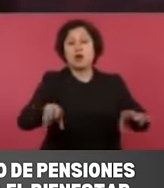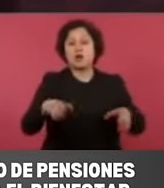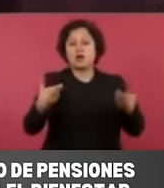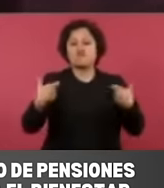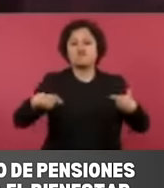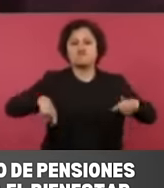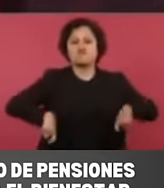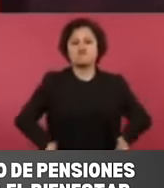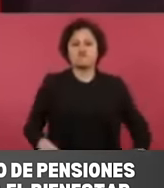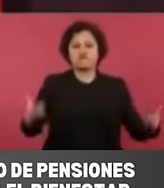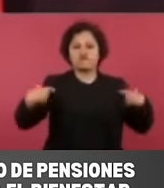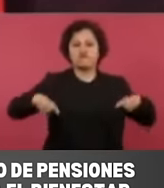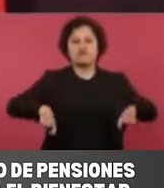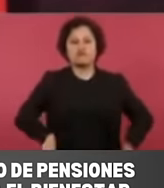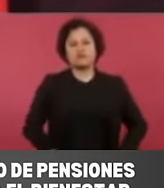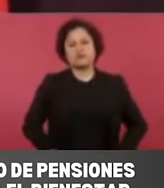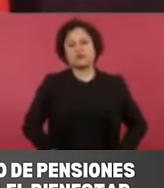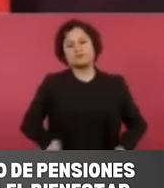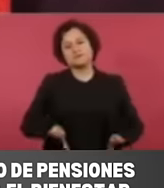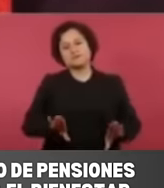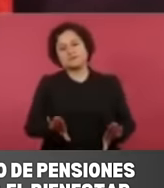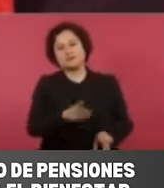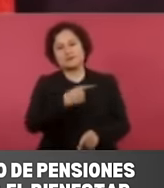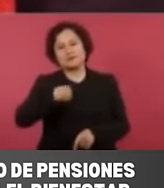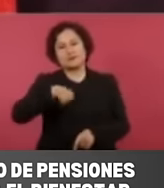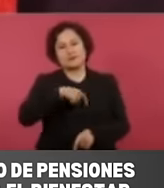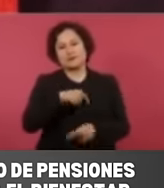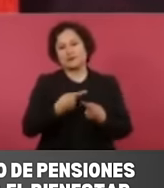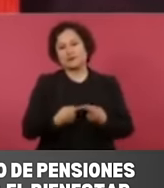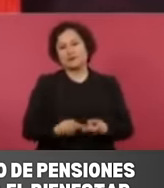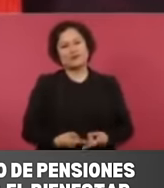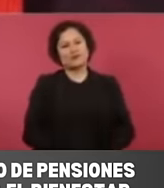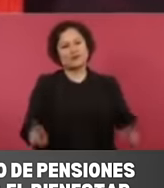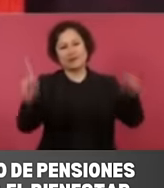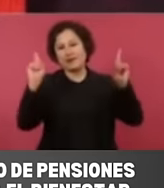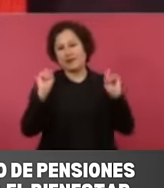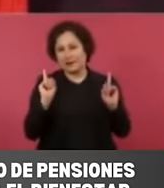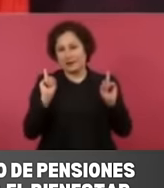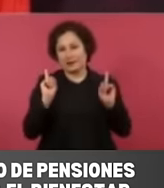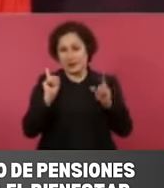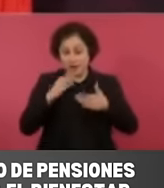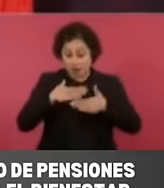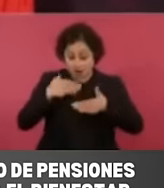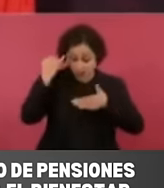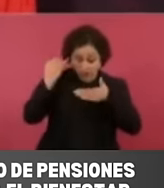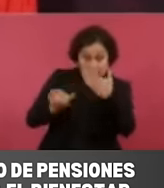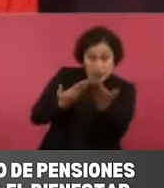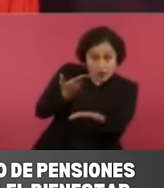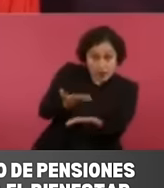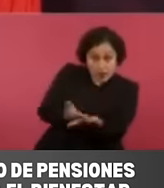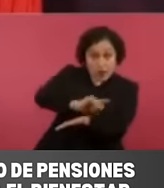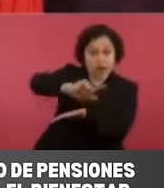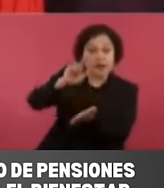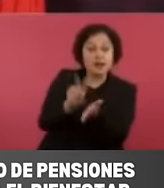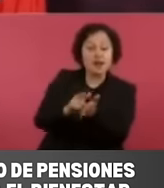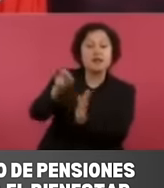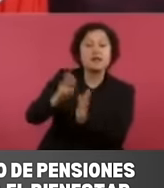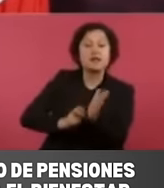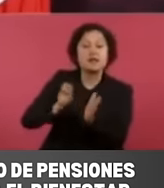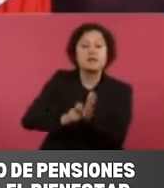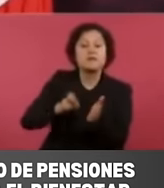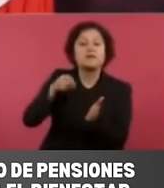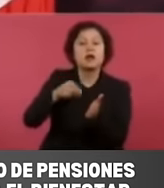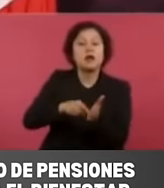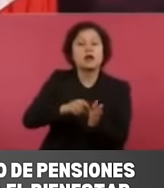Esta reforma no es para perjudicar a los trabajadores, es para mejorar la